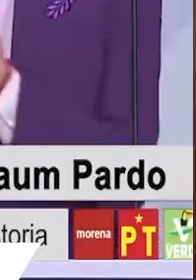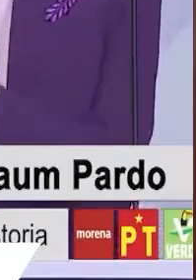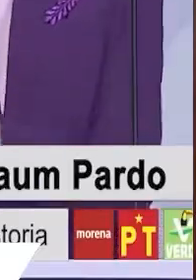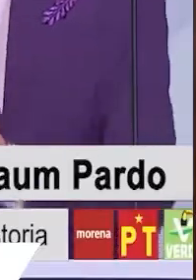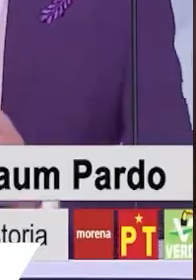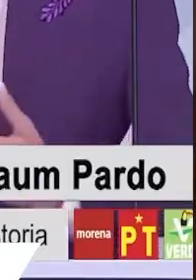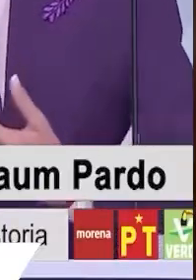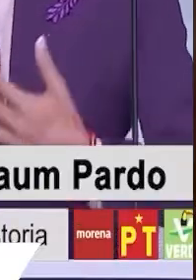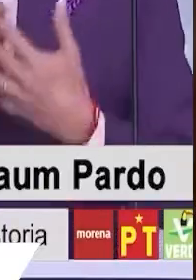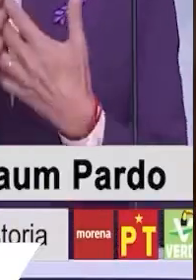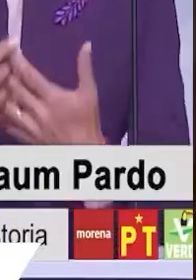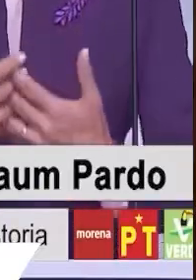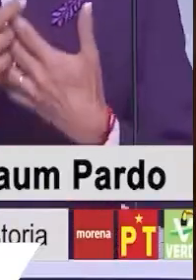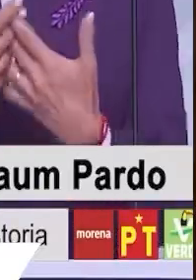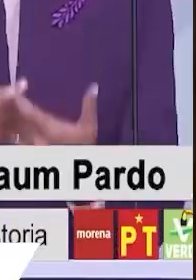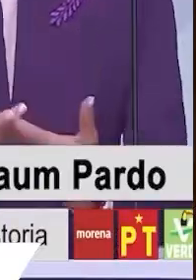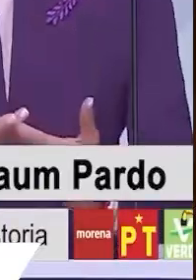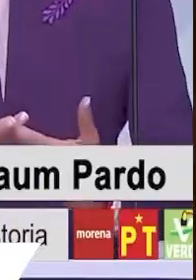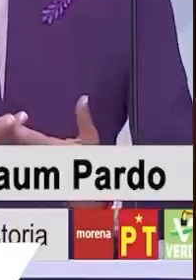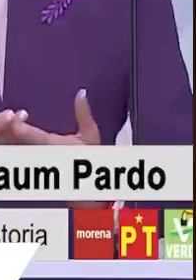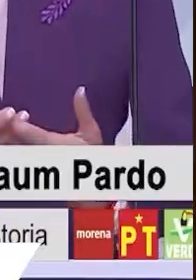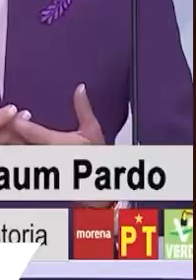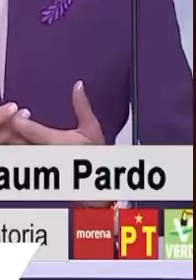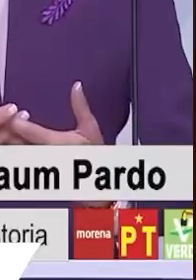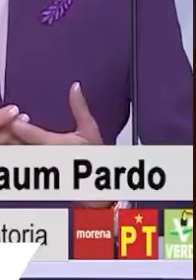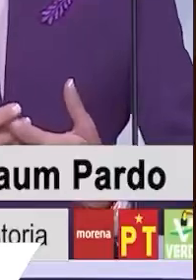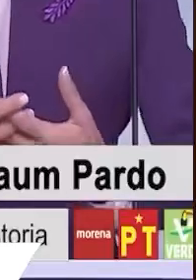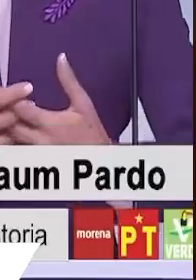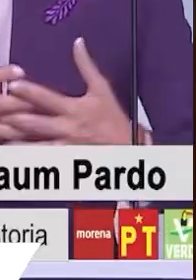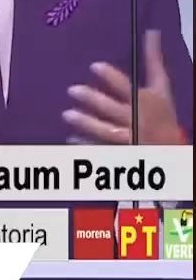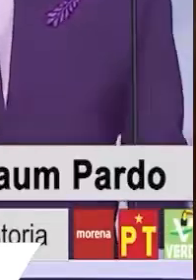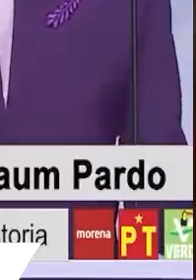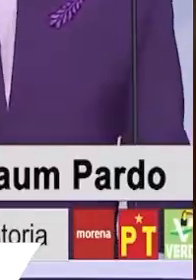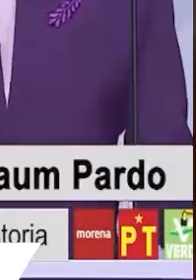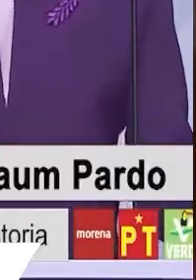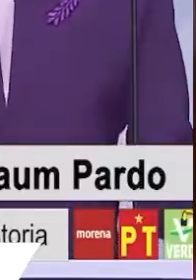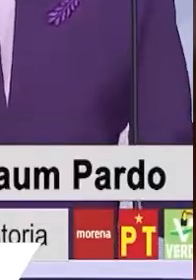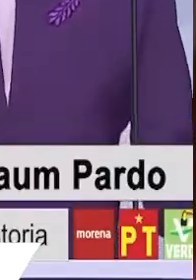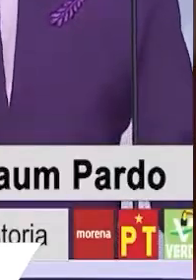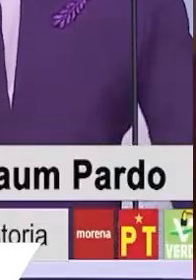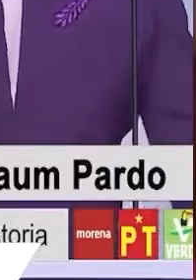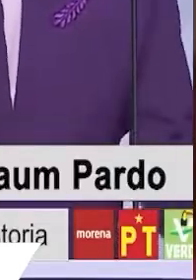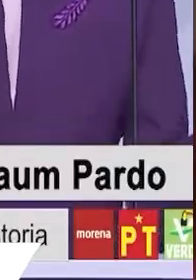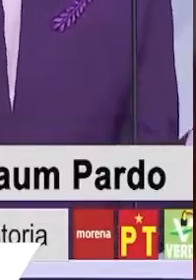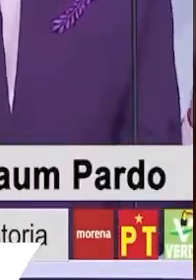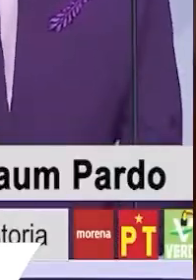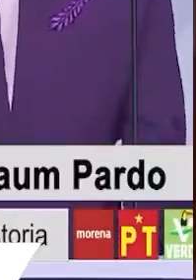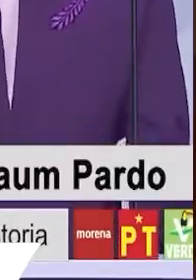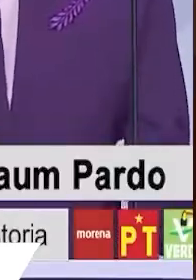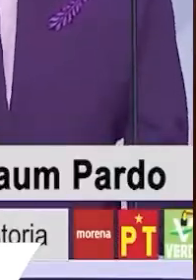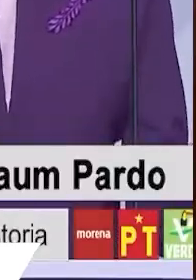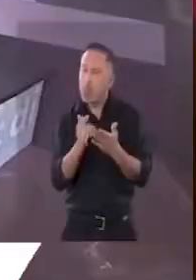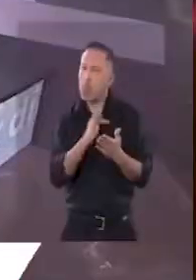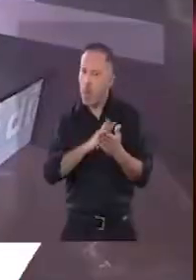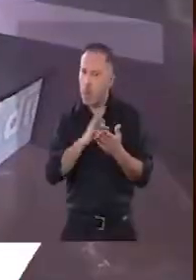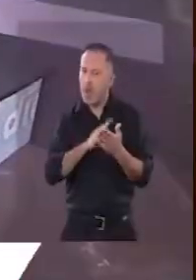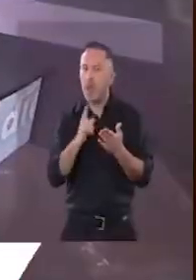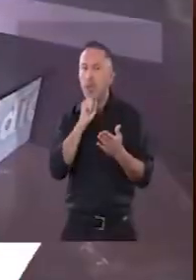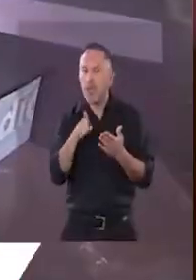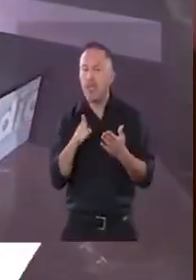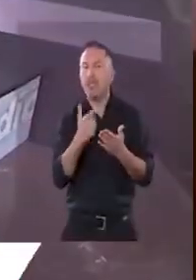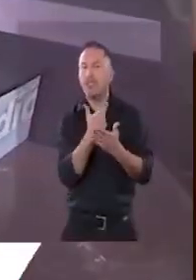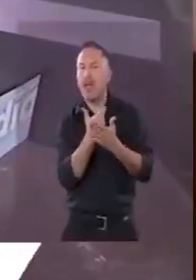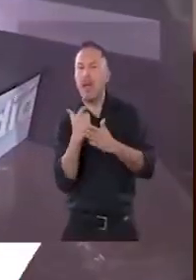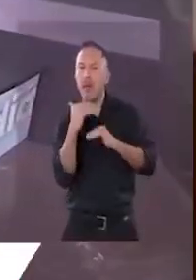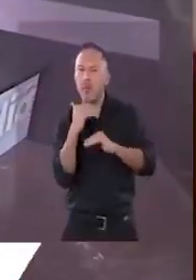manera México iba directo al despeñadero. Ya lo sabíamos, había toda una efervescencia social que